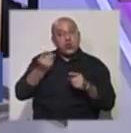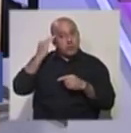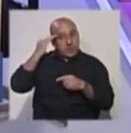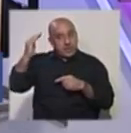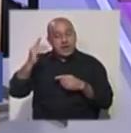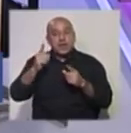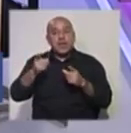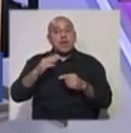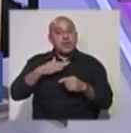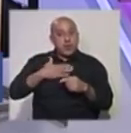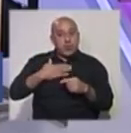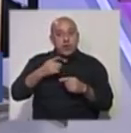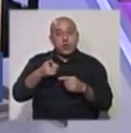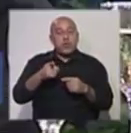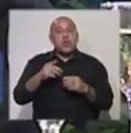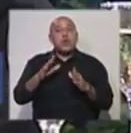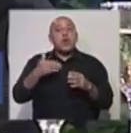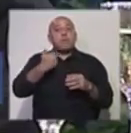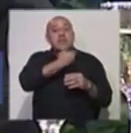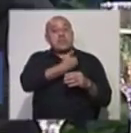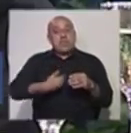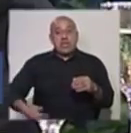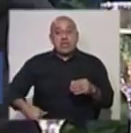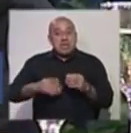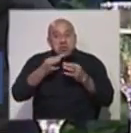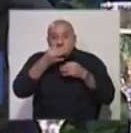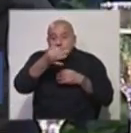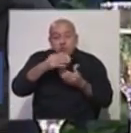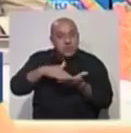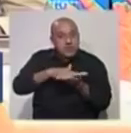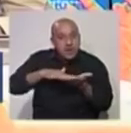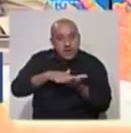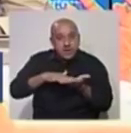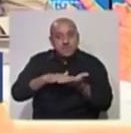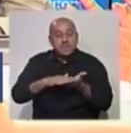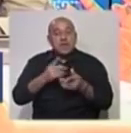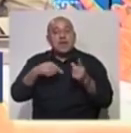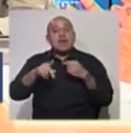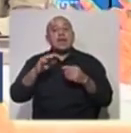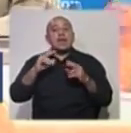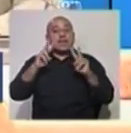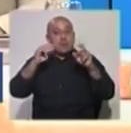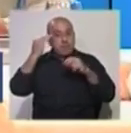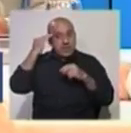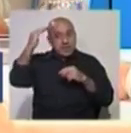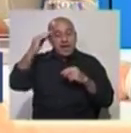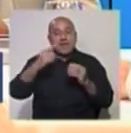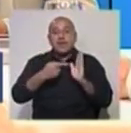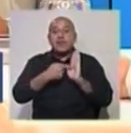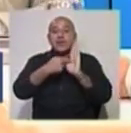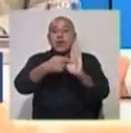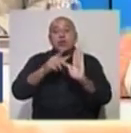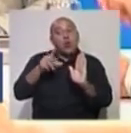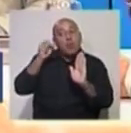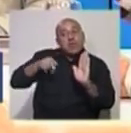Ni un comentario del presidente, que es el jefe de las Fuerzas Armadas. Pero las Fuerzas Armadas sacaron un comunicado diciendo que se trataban de opiniones personales, que